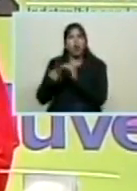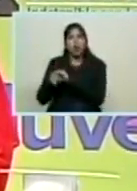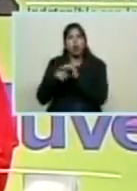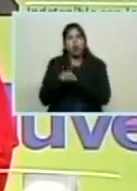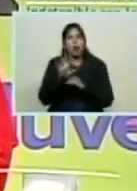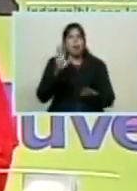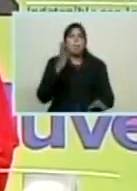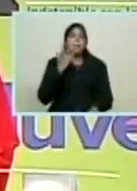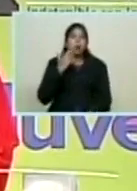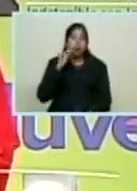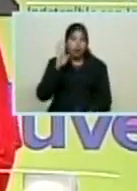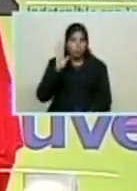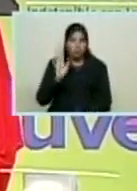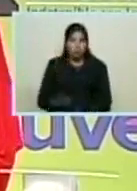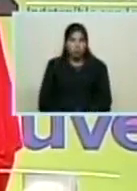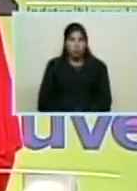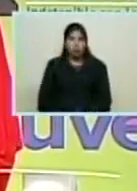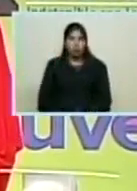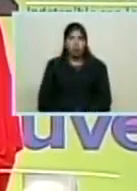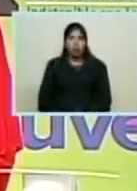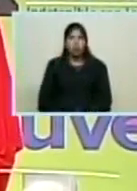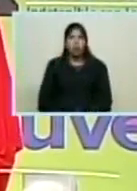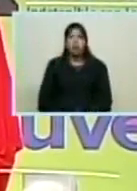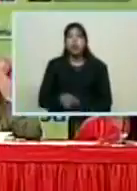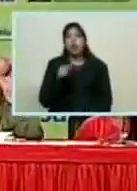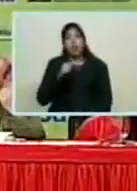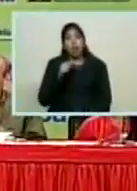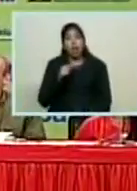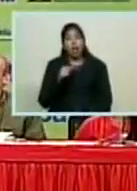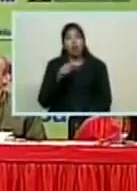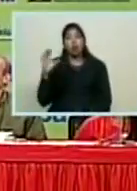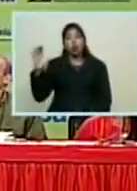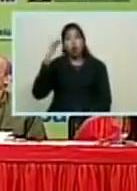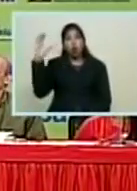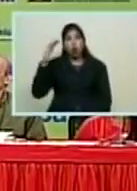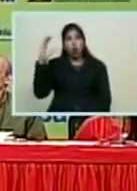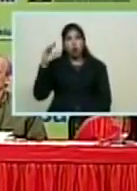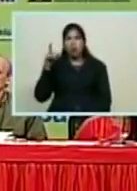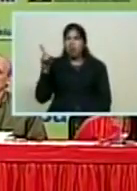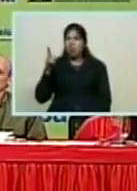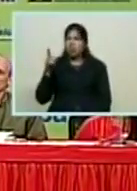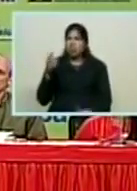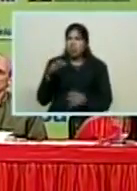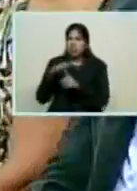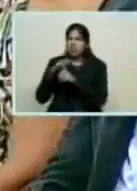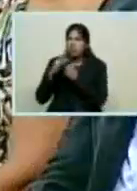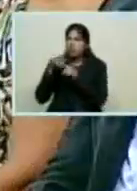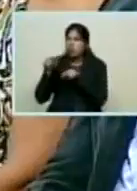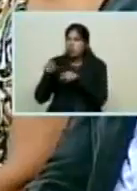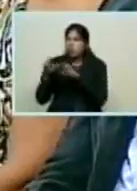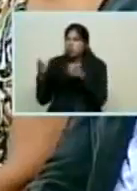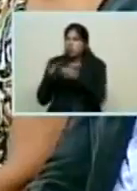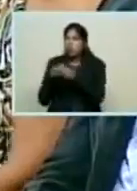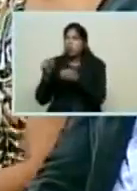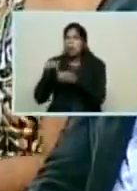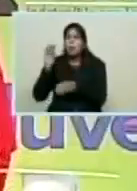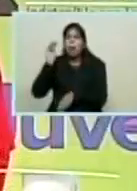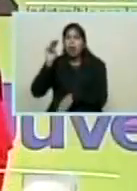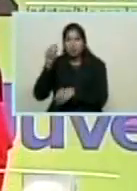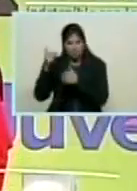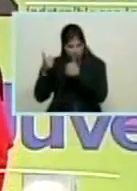un ejemplo, también cercano en Colombia. ¿Cómo están los maestros y maestras de Colombia? ¿Están